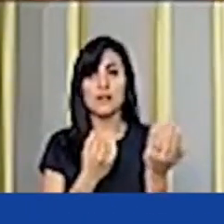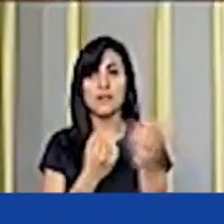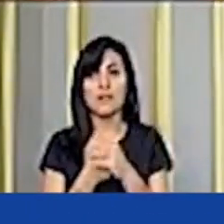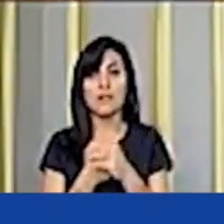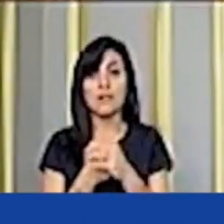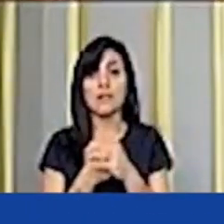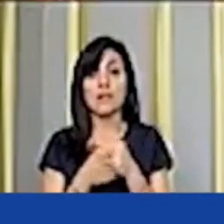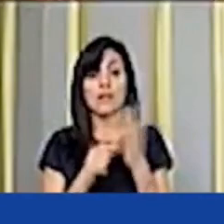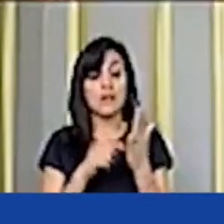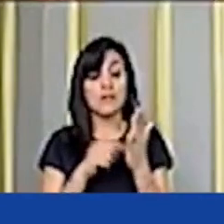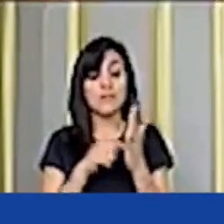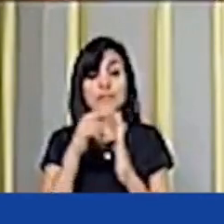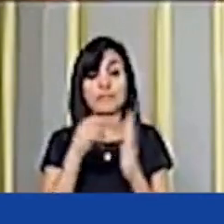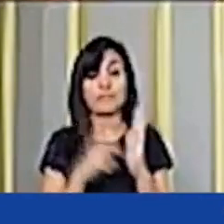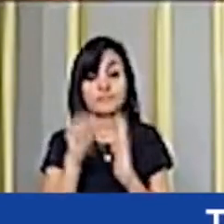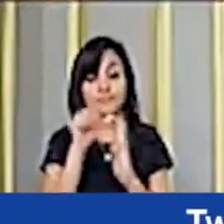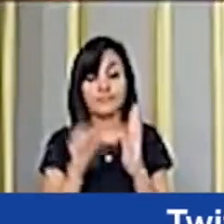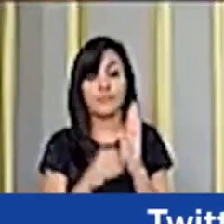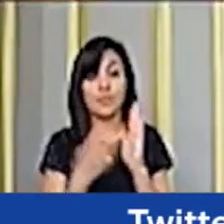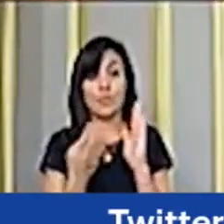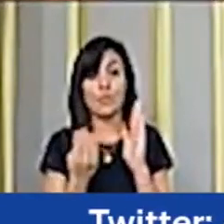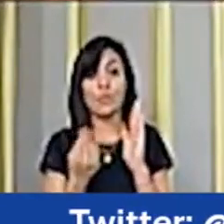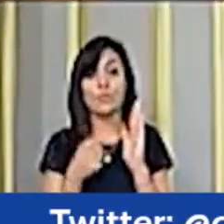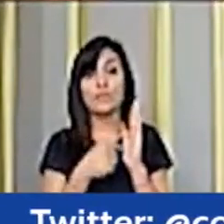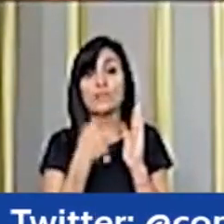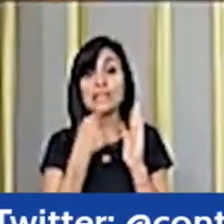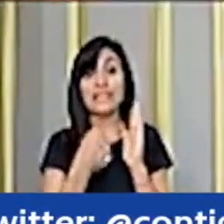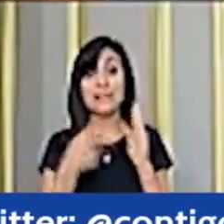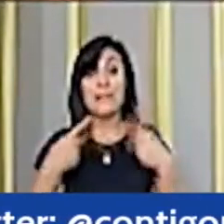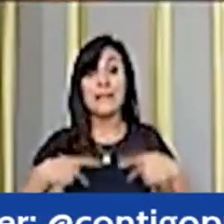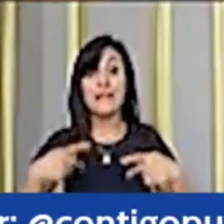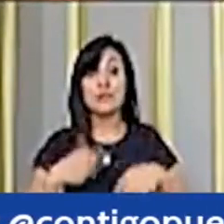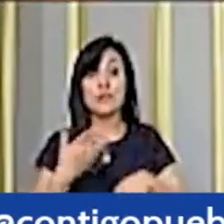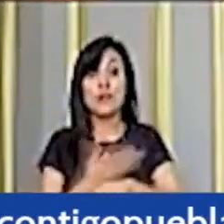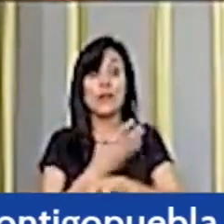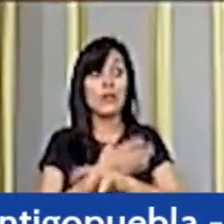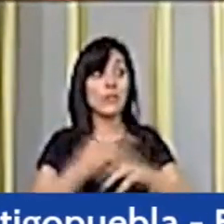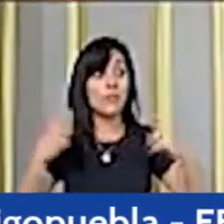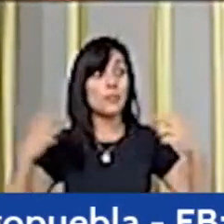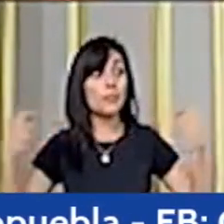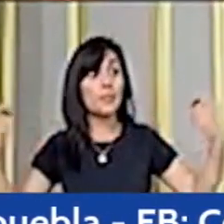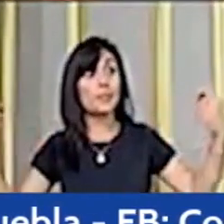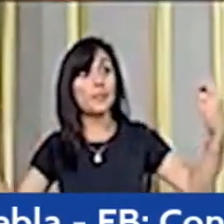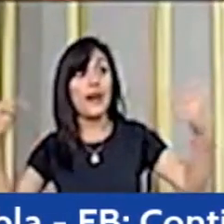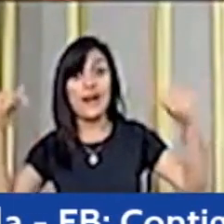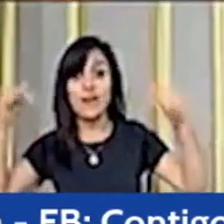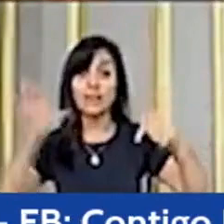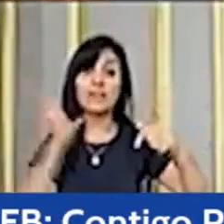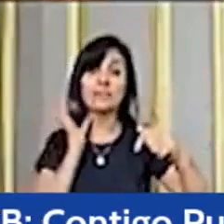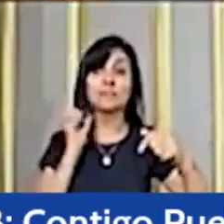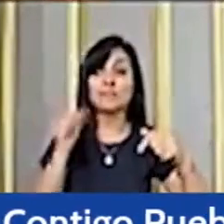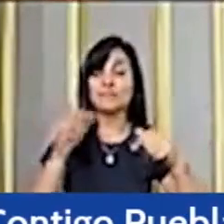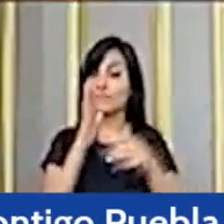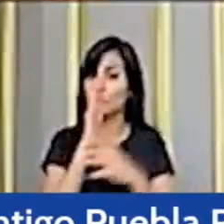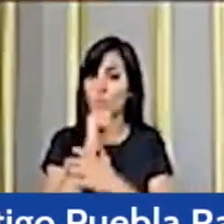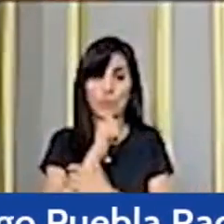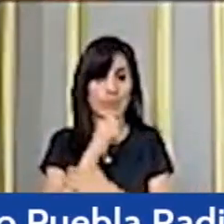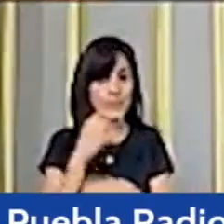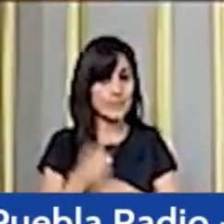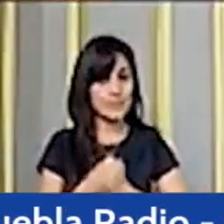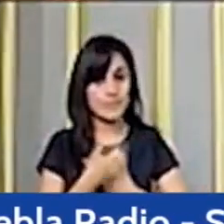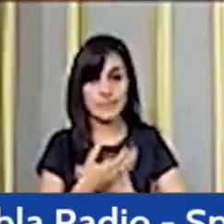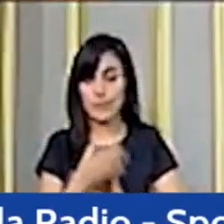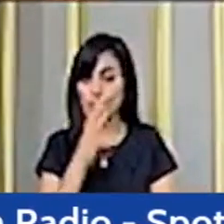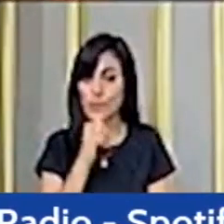artículo 9 del reglamento dice que las personas que nos acompañen en galerías del Congreso deberán guardar respetuoso silencio y